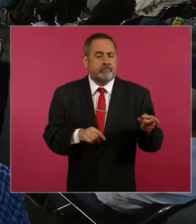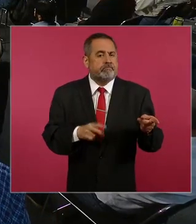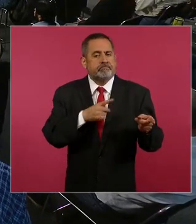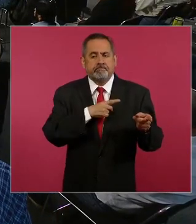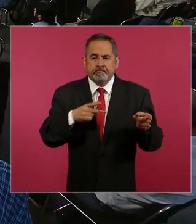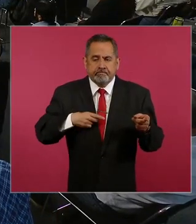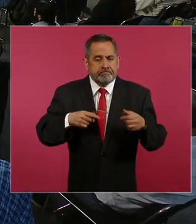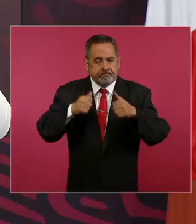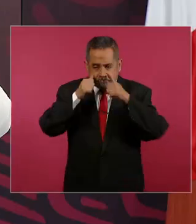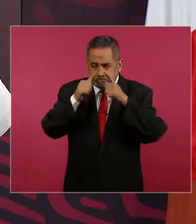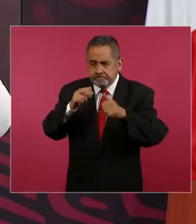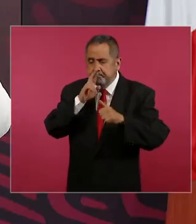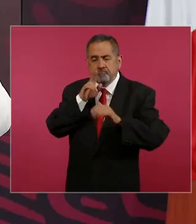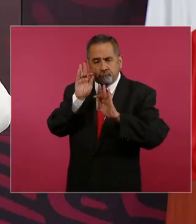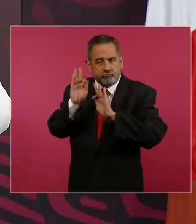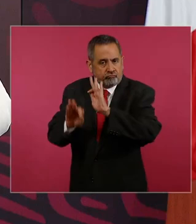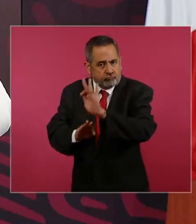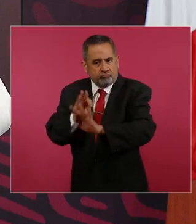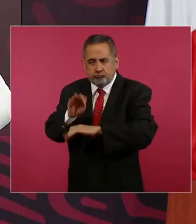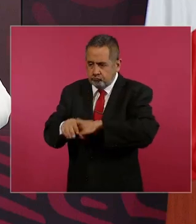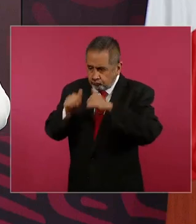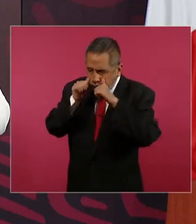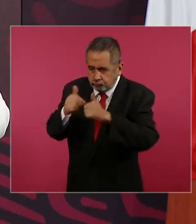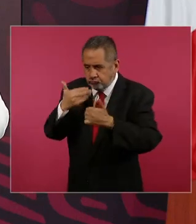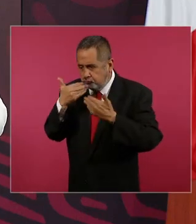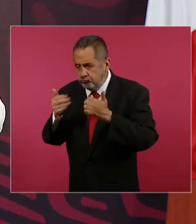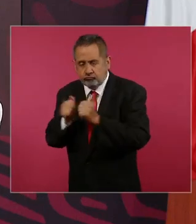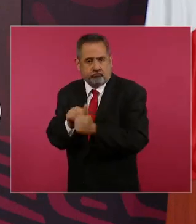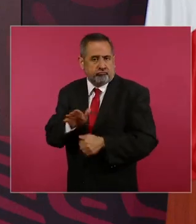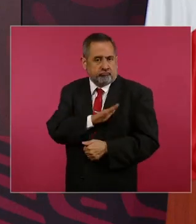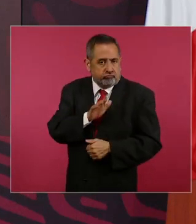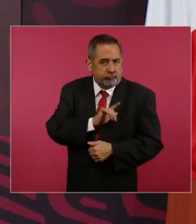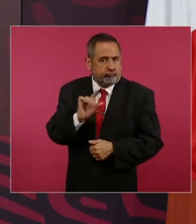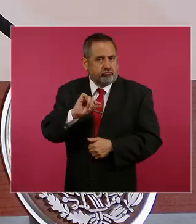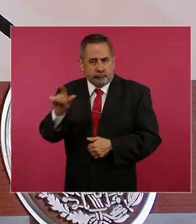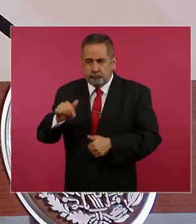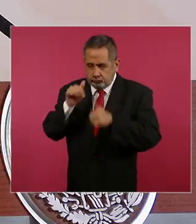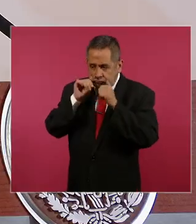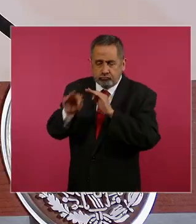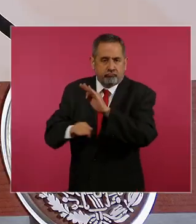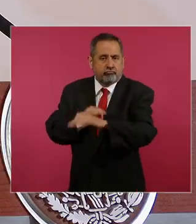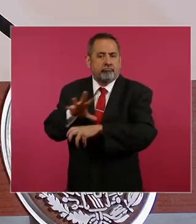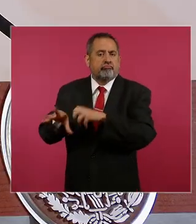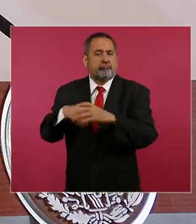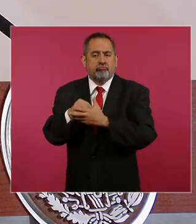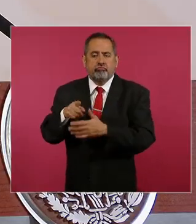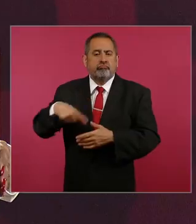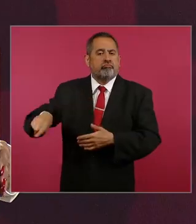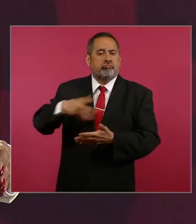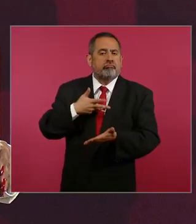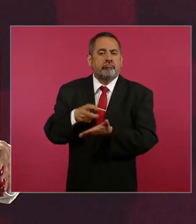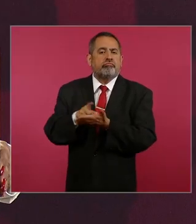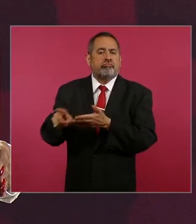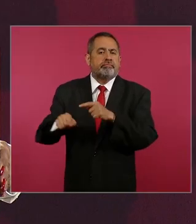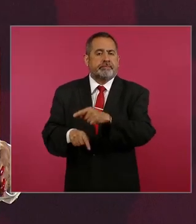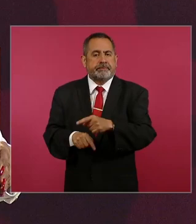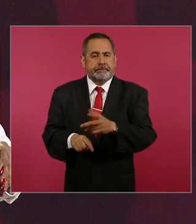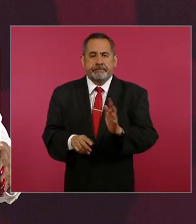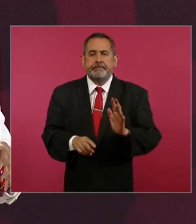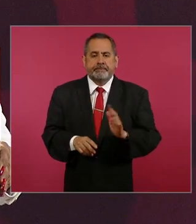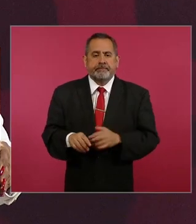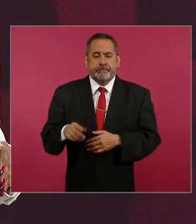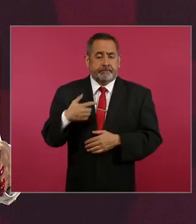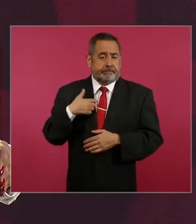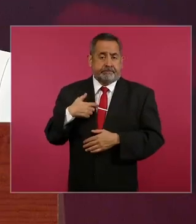dé una mejor atención de calidad de eficiencia a los derechohabientes porque eso